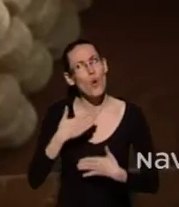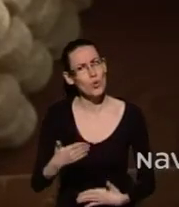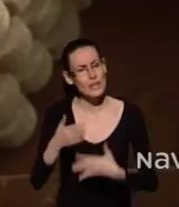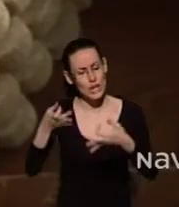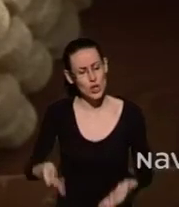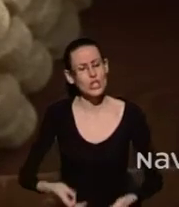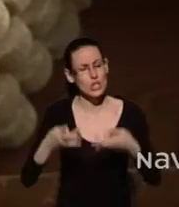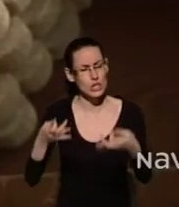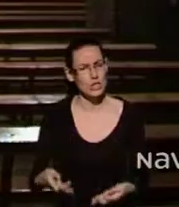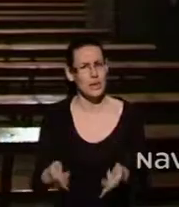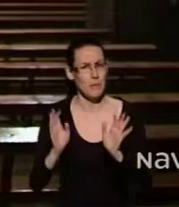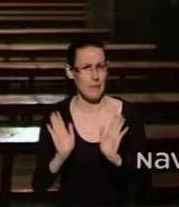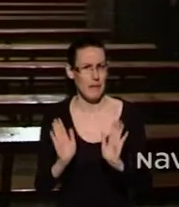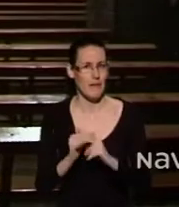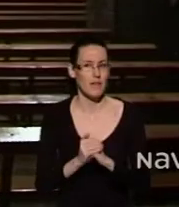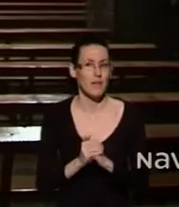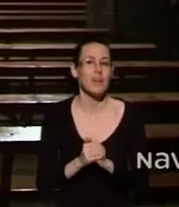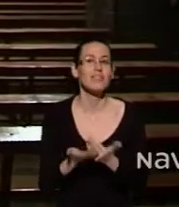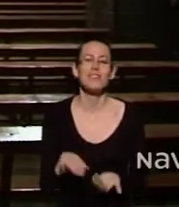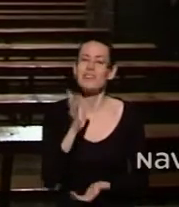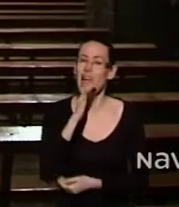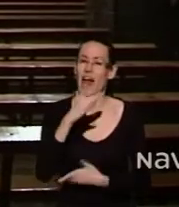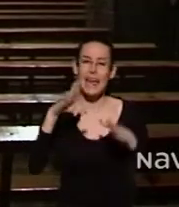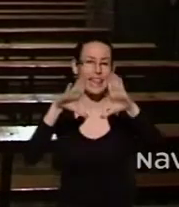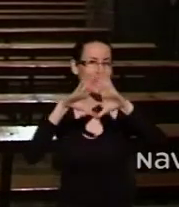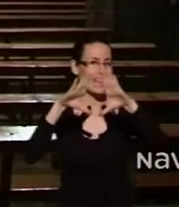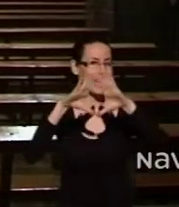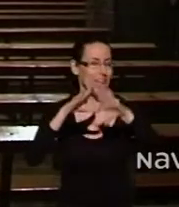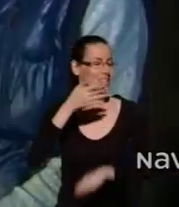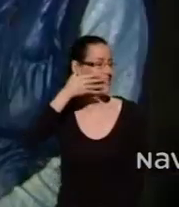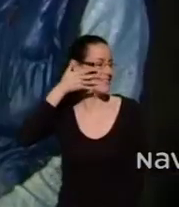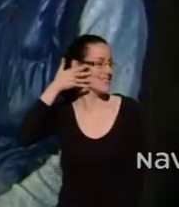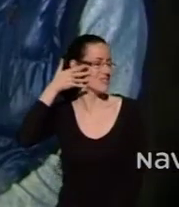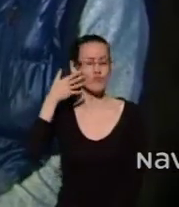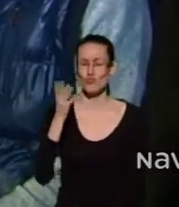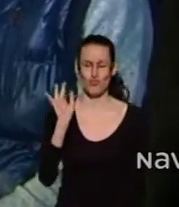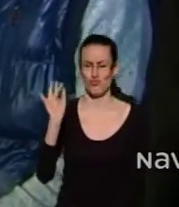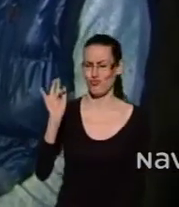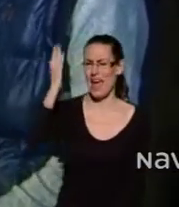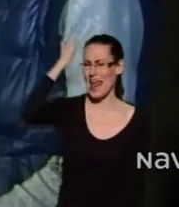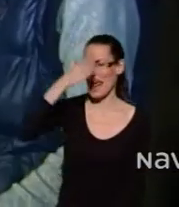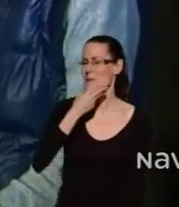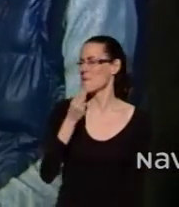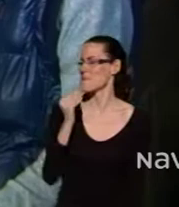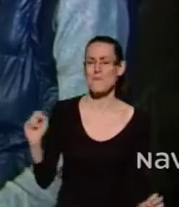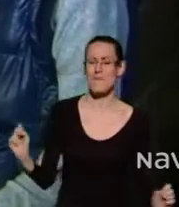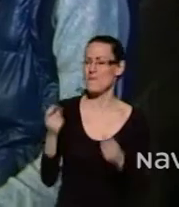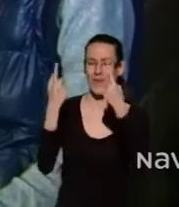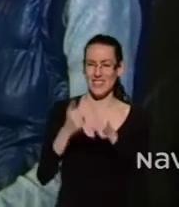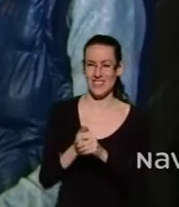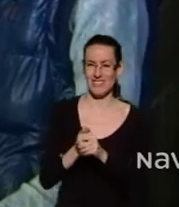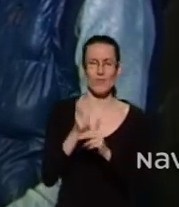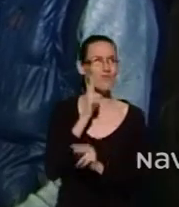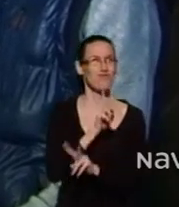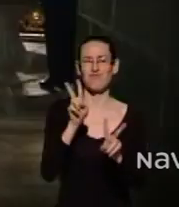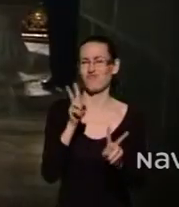particulares. Y ahora estáis todo orgullosos de vuestra iglesia. Exactamente, es la más bonita de Navarra. Y está muy